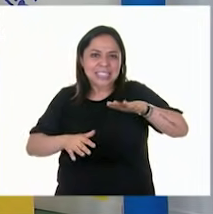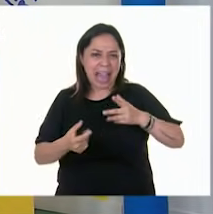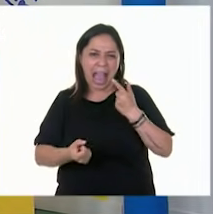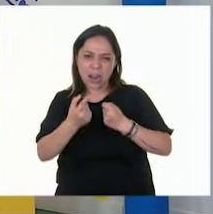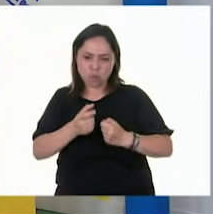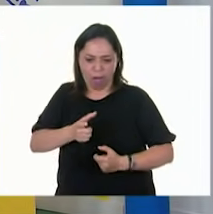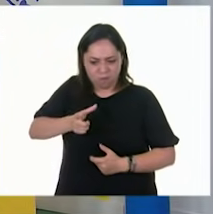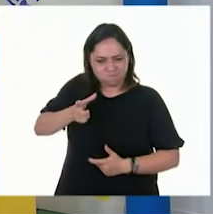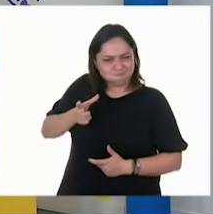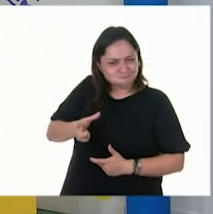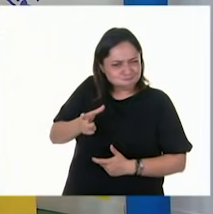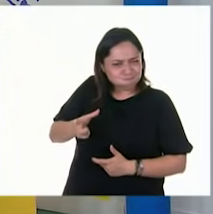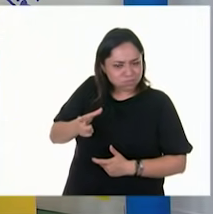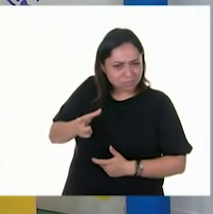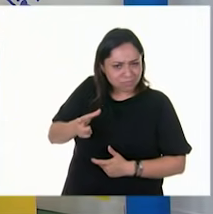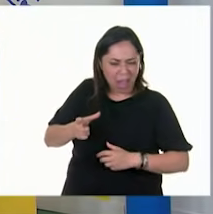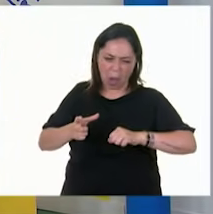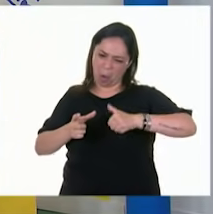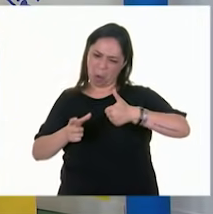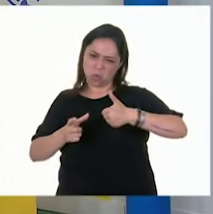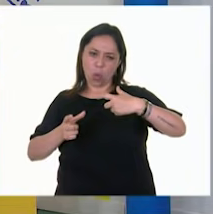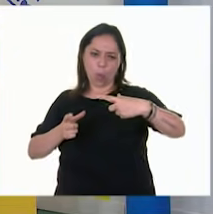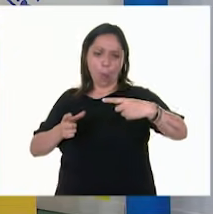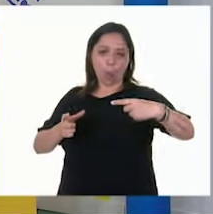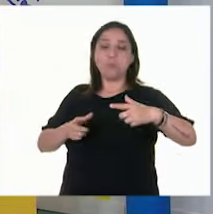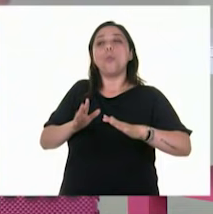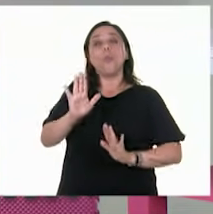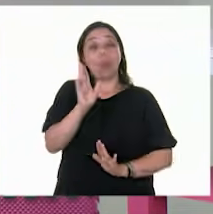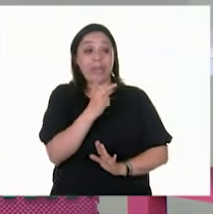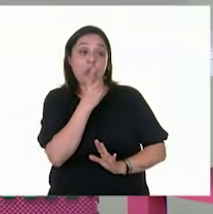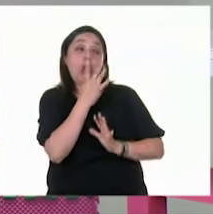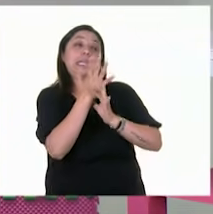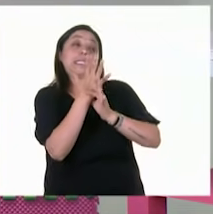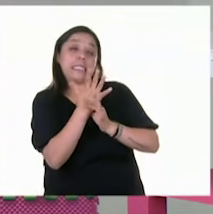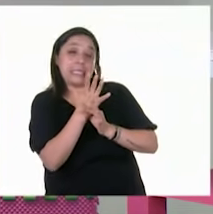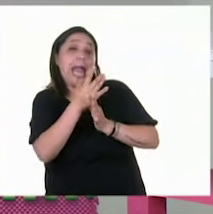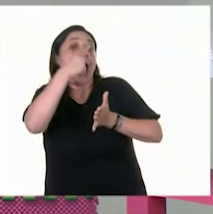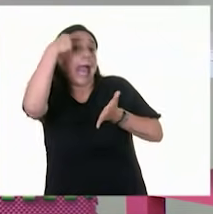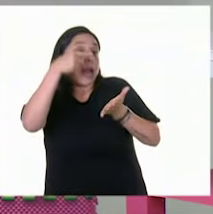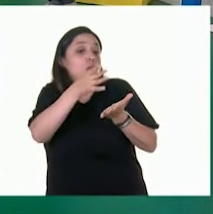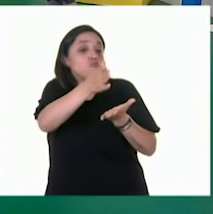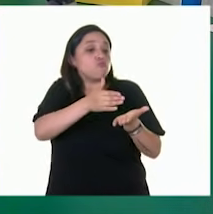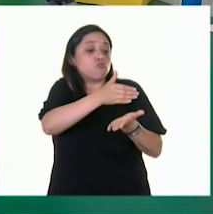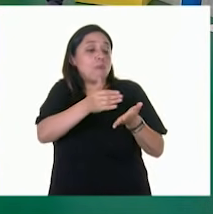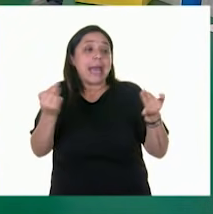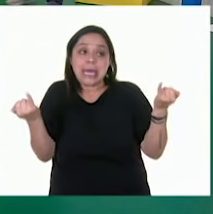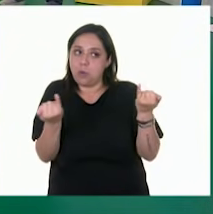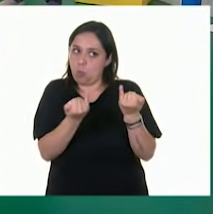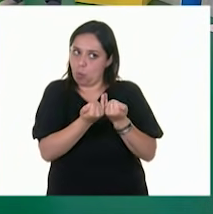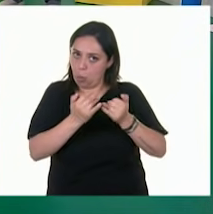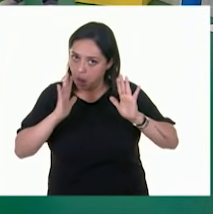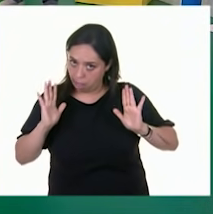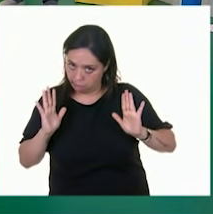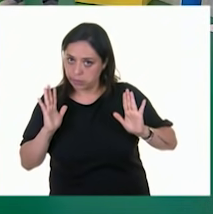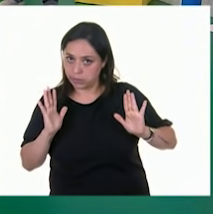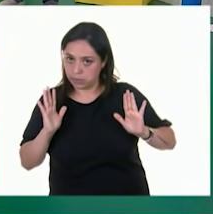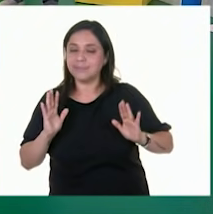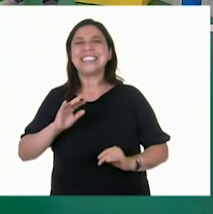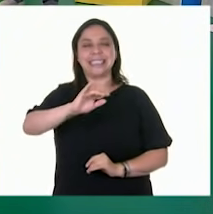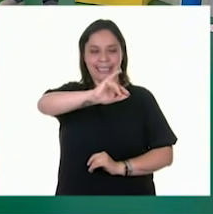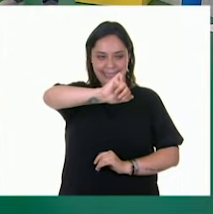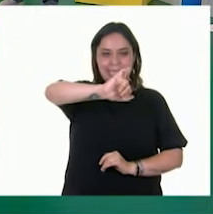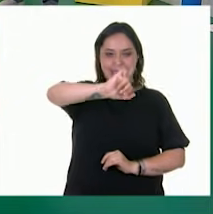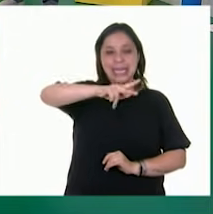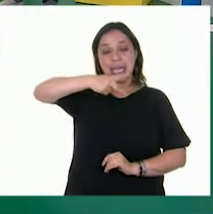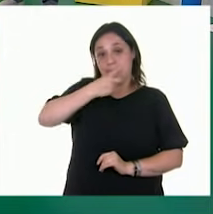más grande. Ajá, bueno, se supone que deberían de ser iguales. Exacto, ajá. Si estamos hablando de fracciones, los cortes deben de ser iguales. Por eso mismo la fracción nos